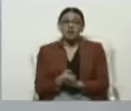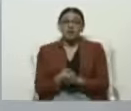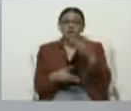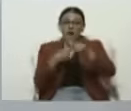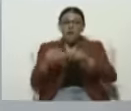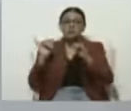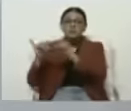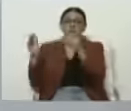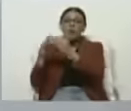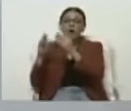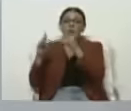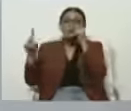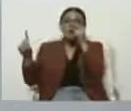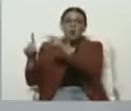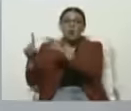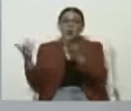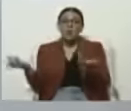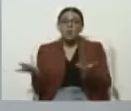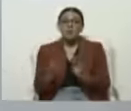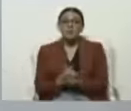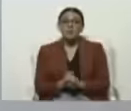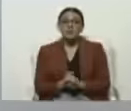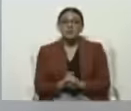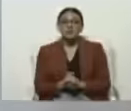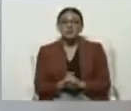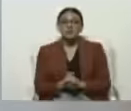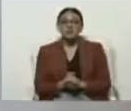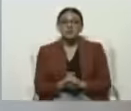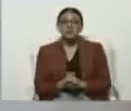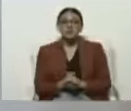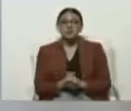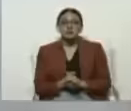Pedro Abreu, sucio, rata, vendido.